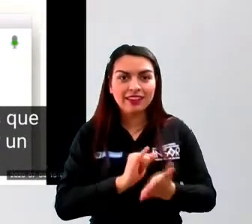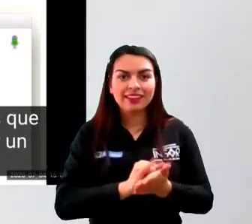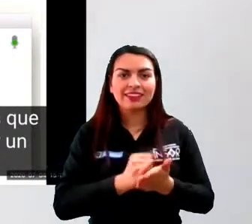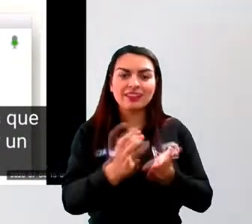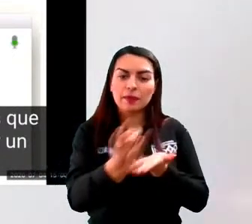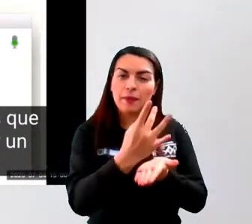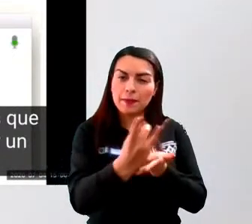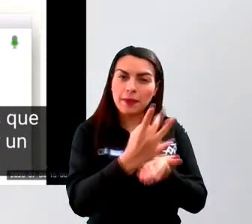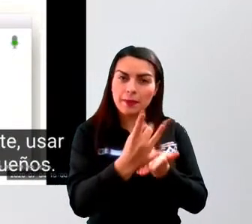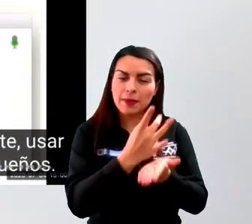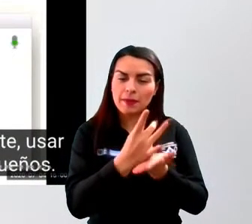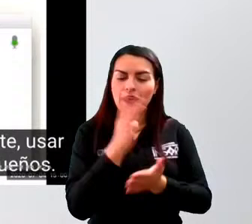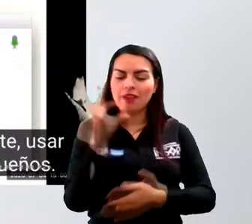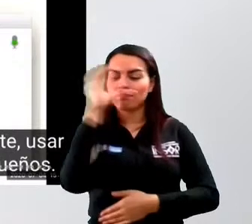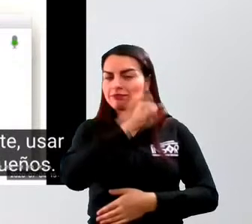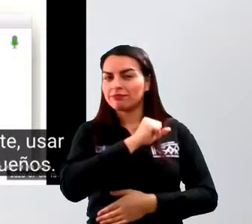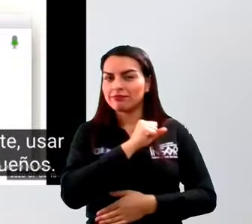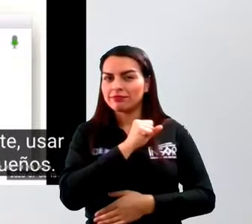y use